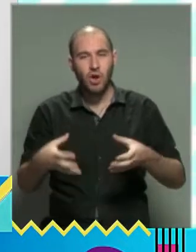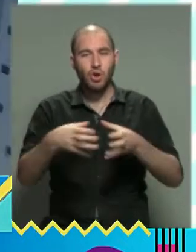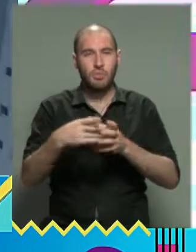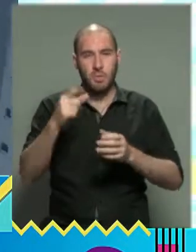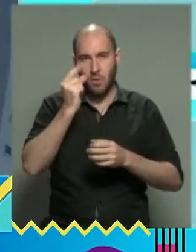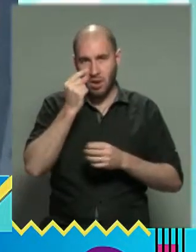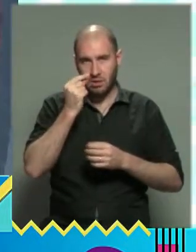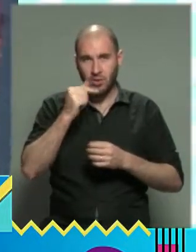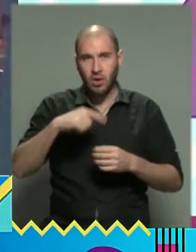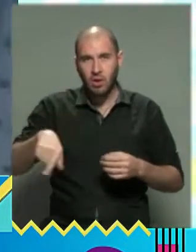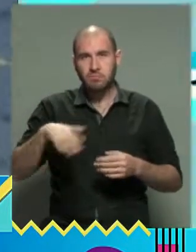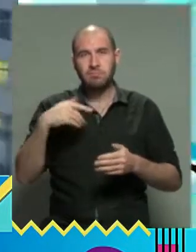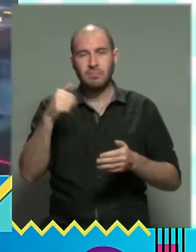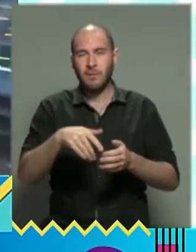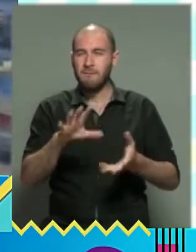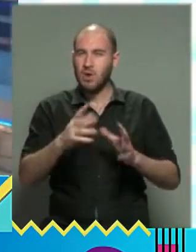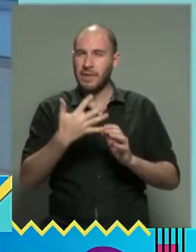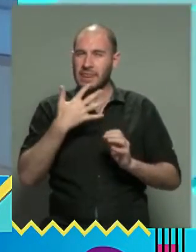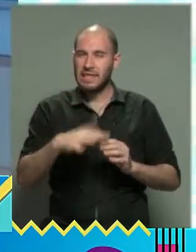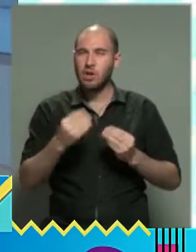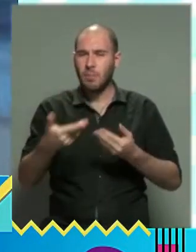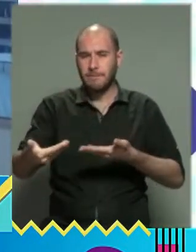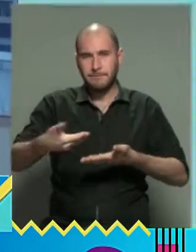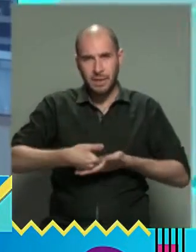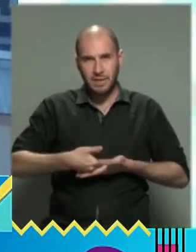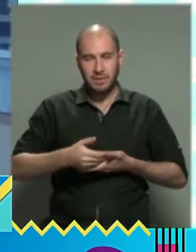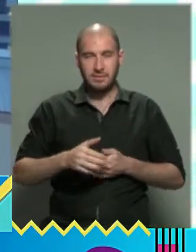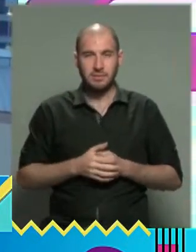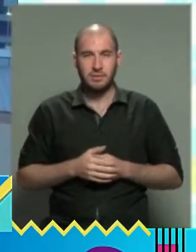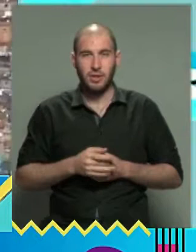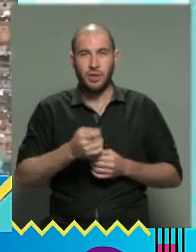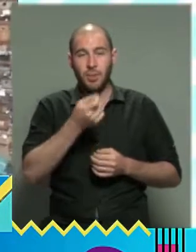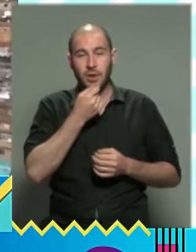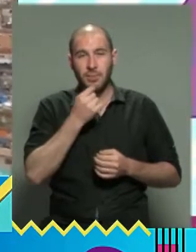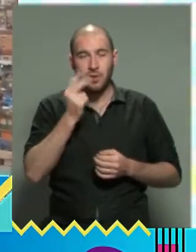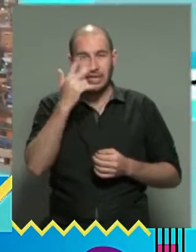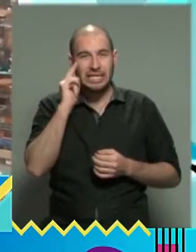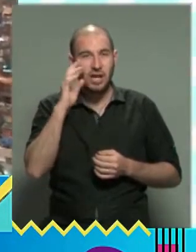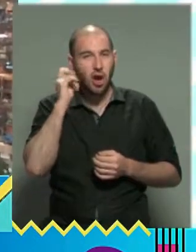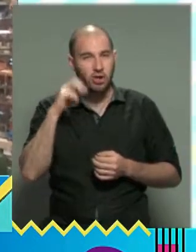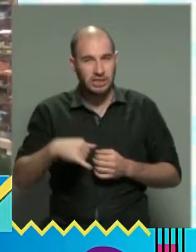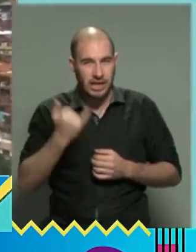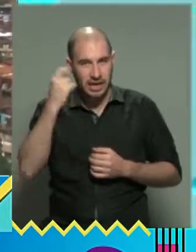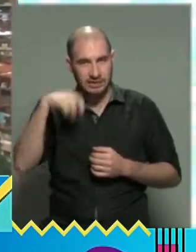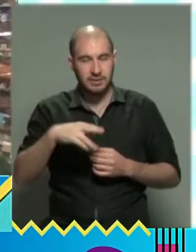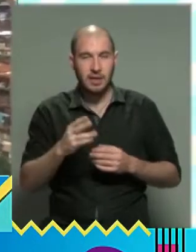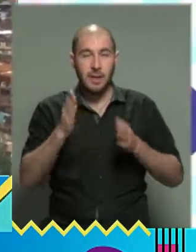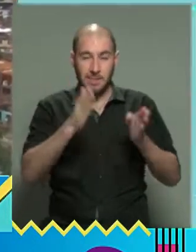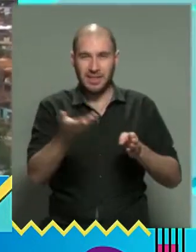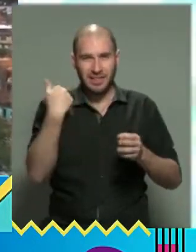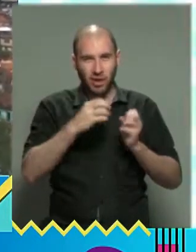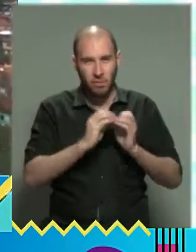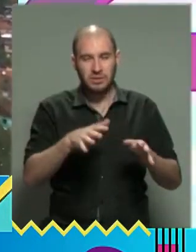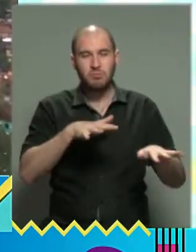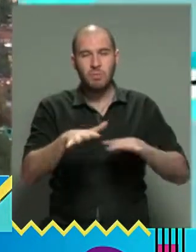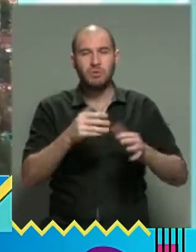políticos han tratado de interpretar esas demandas, fue en su caso el irigoyenismo en su etapa inicial como